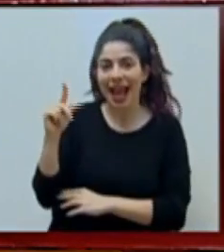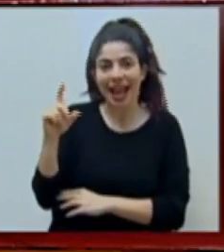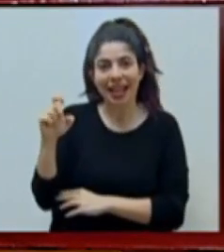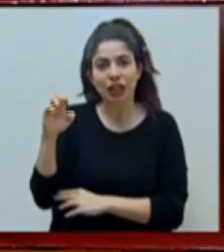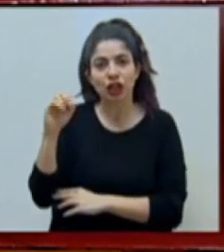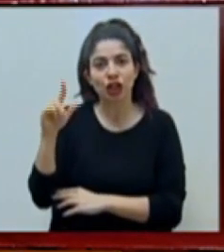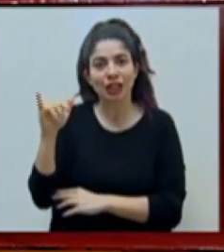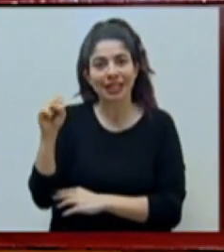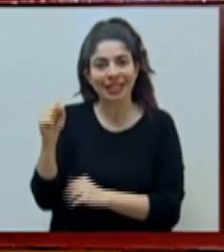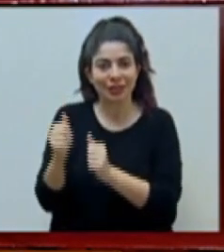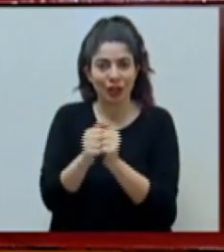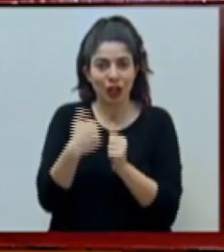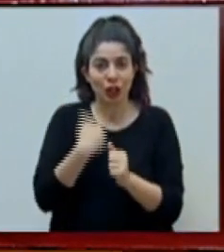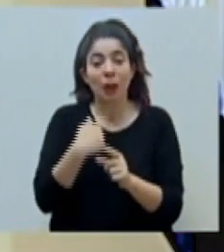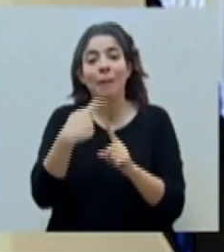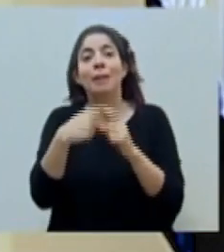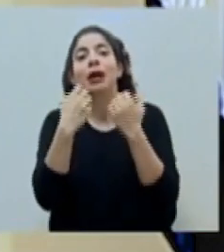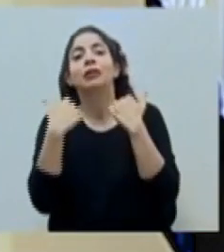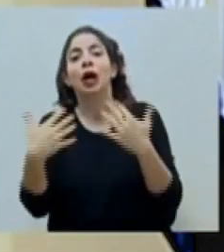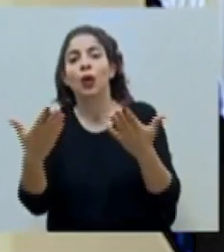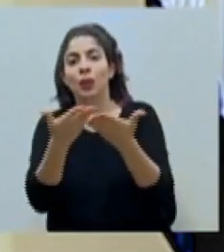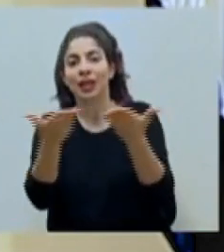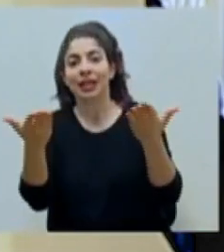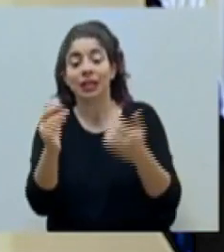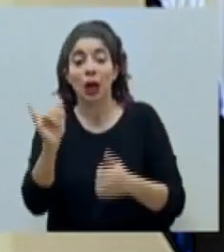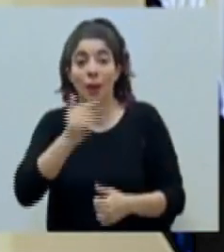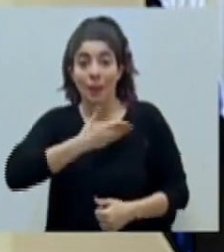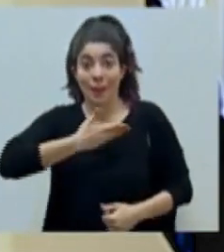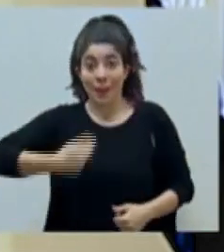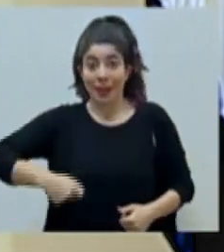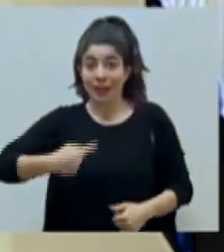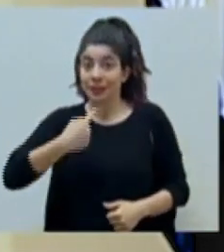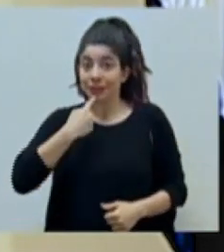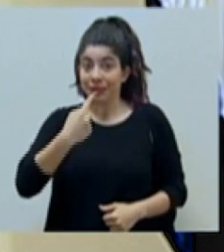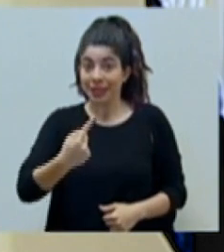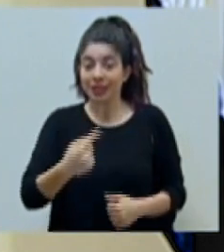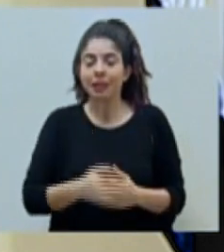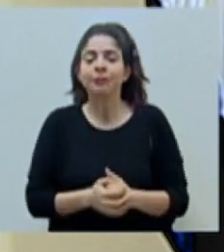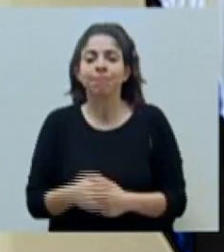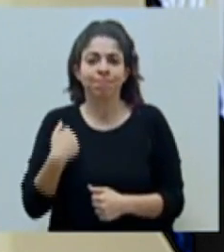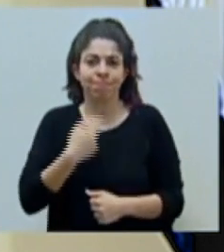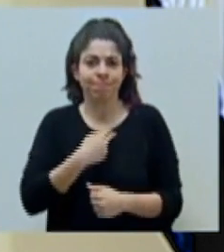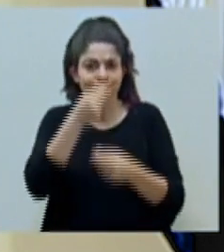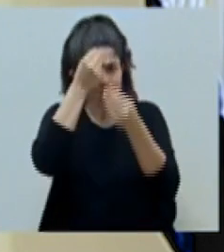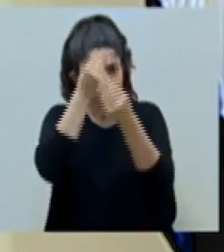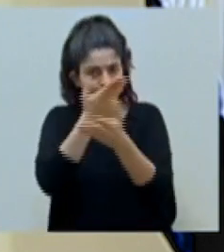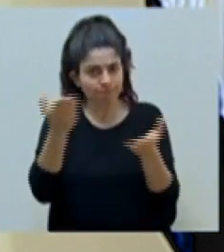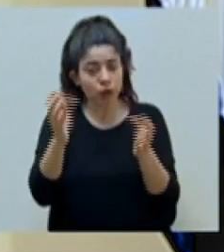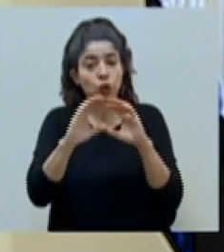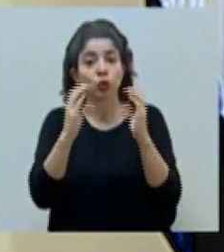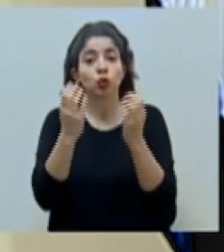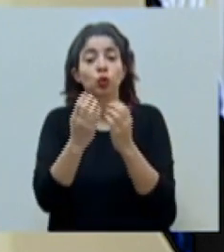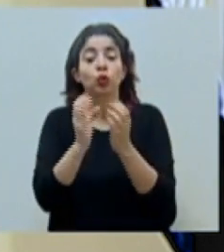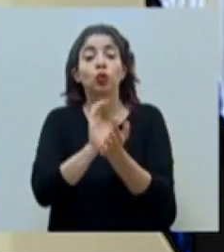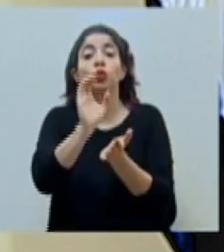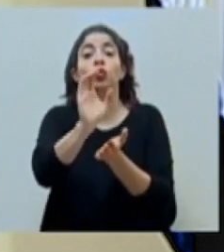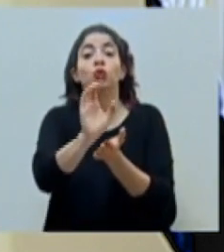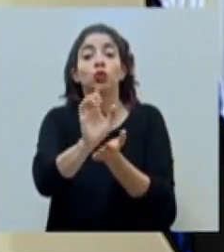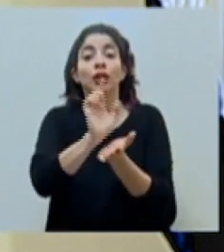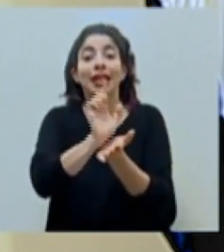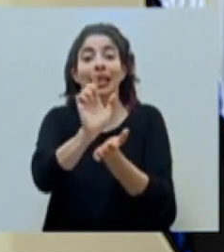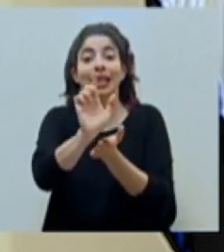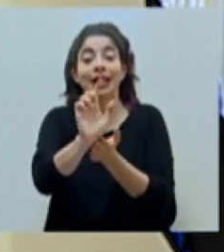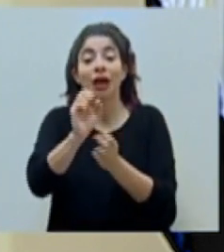que nos acompaña en la audiencia. Como lo menciona el señor presidente de la República, vamos a hacer anuncio de que el curso lectivo